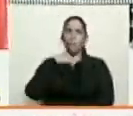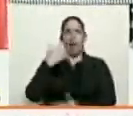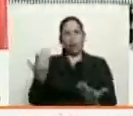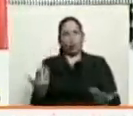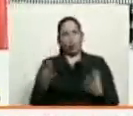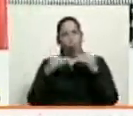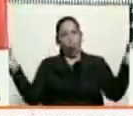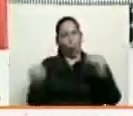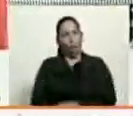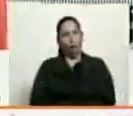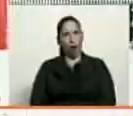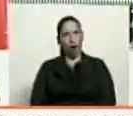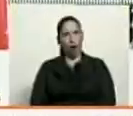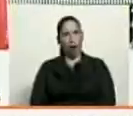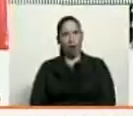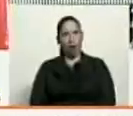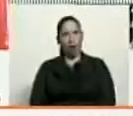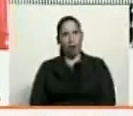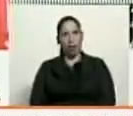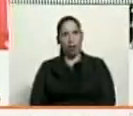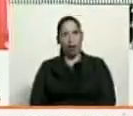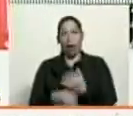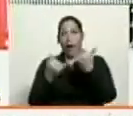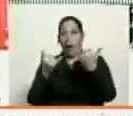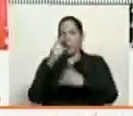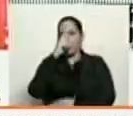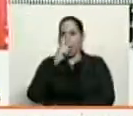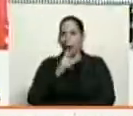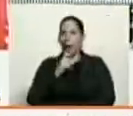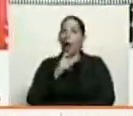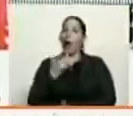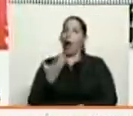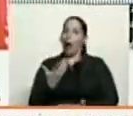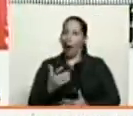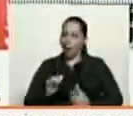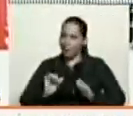machos. Resulta que no, este año comenzaron a cargar